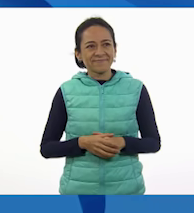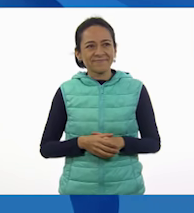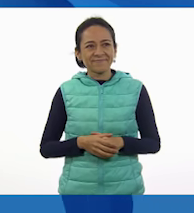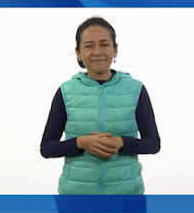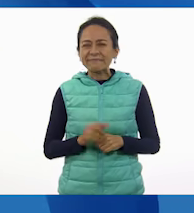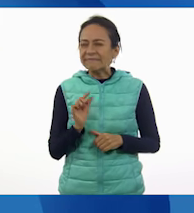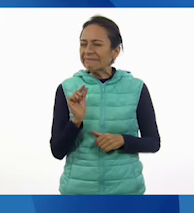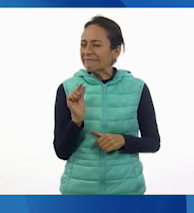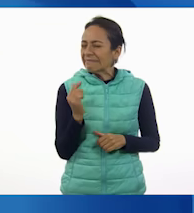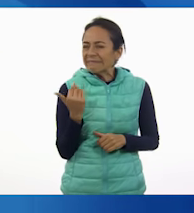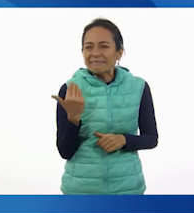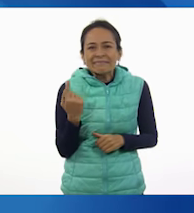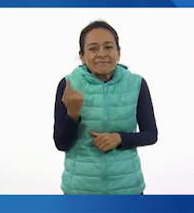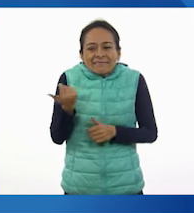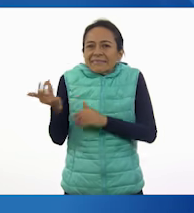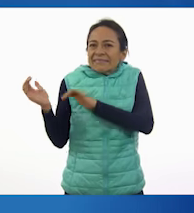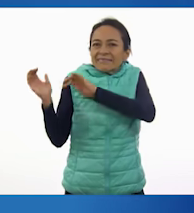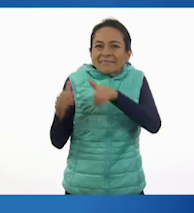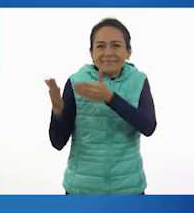Acaba de llegar a vivir aquí.